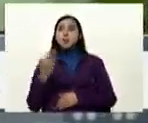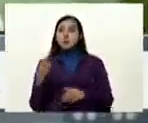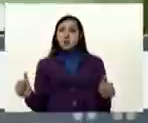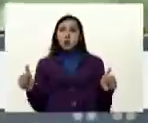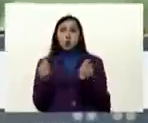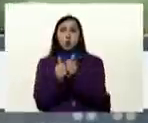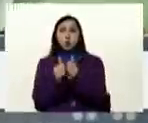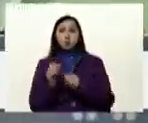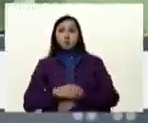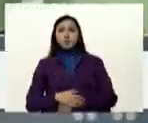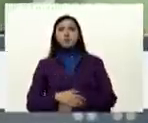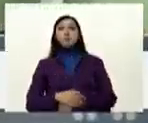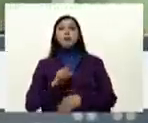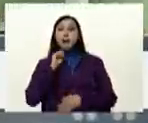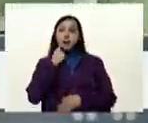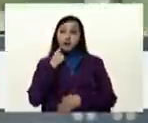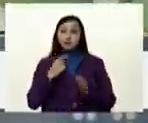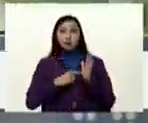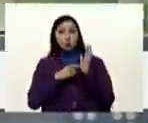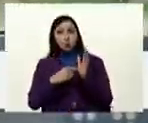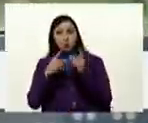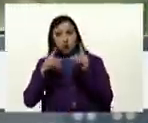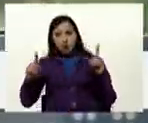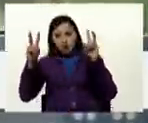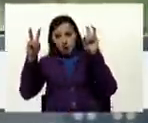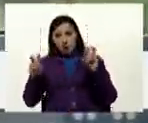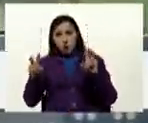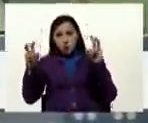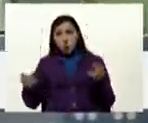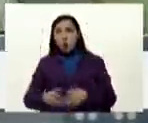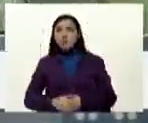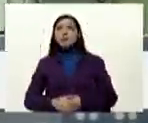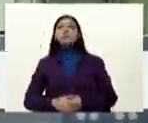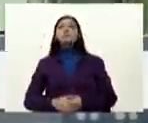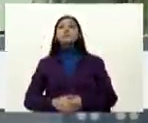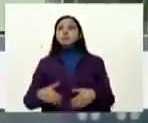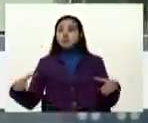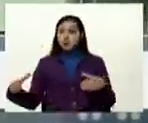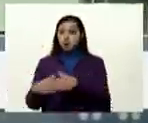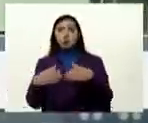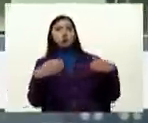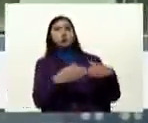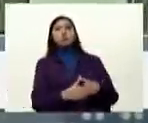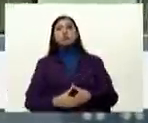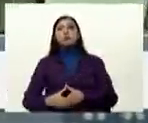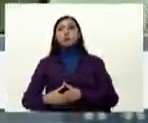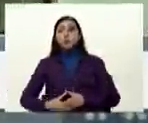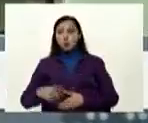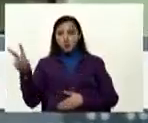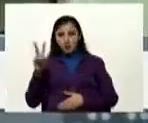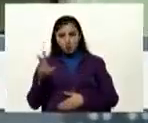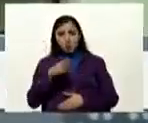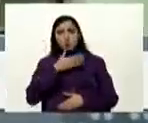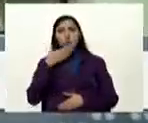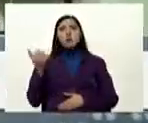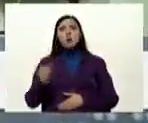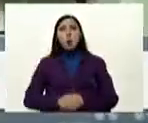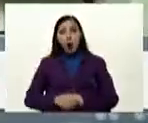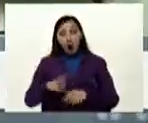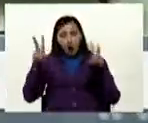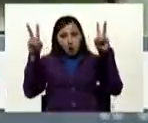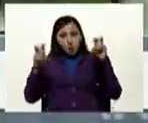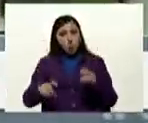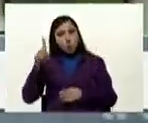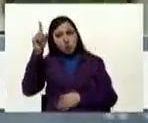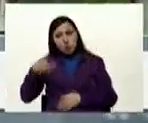es la clave de la nueva democracia, de la nueva institucionalidad, de la nueva Venezuela. La clave es